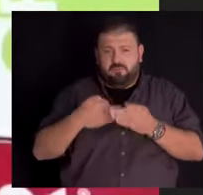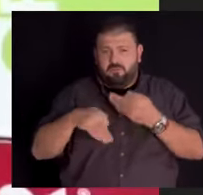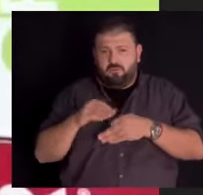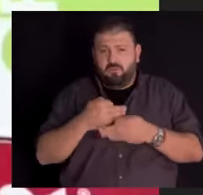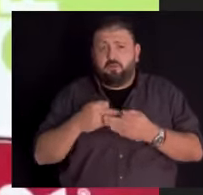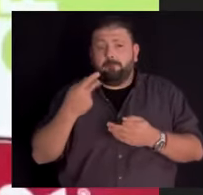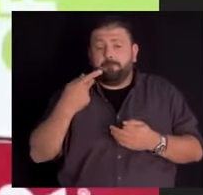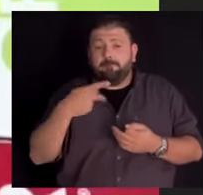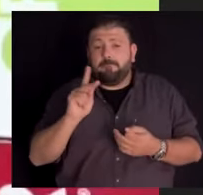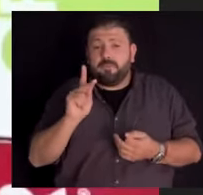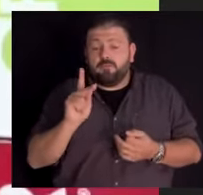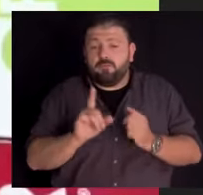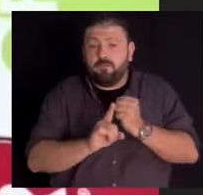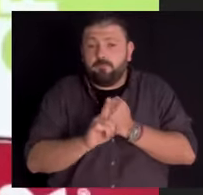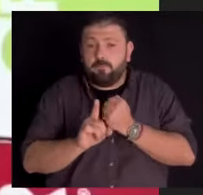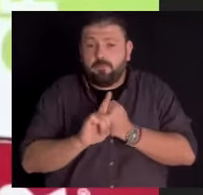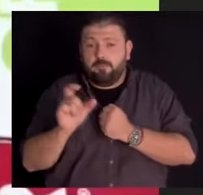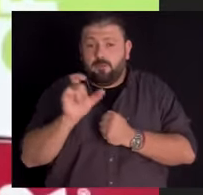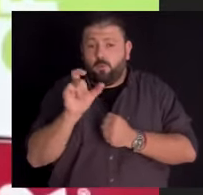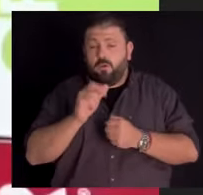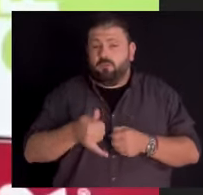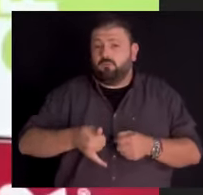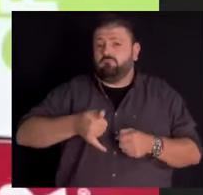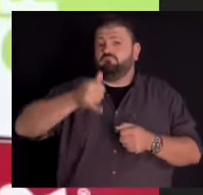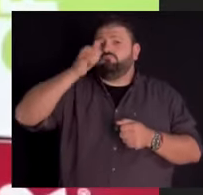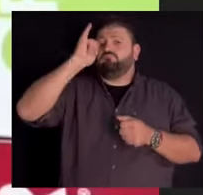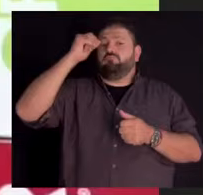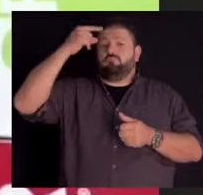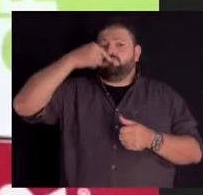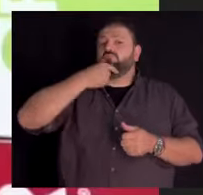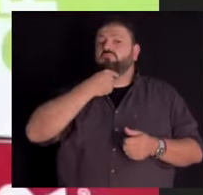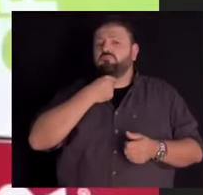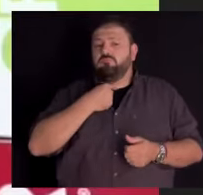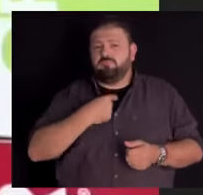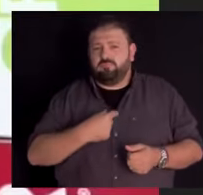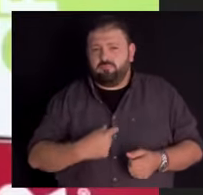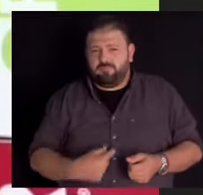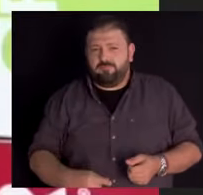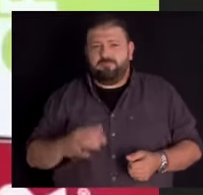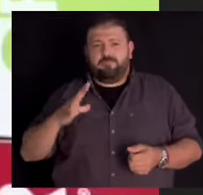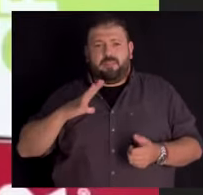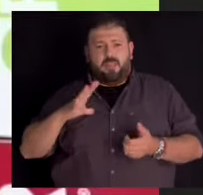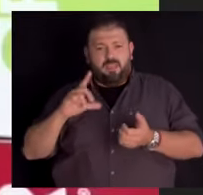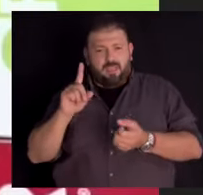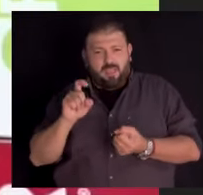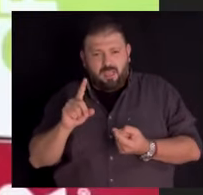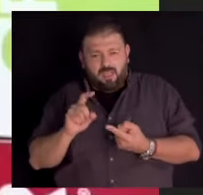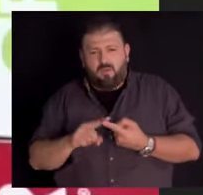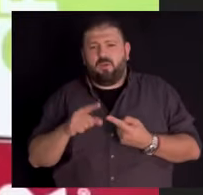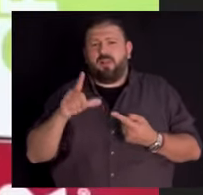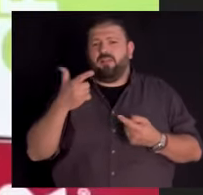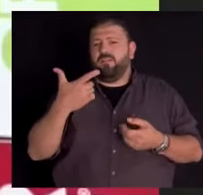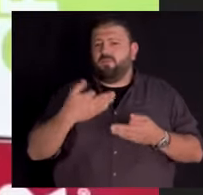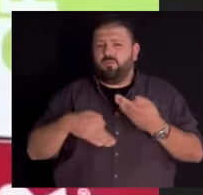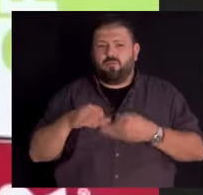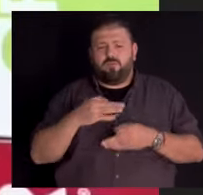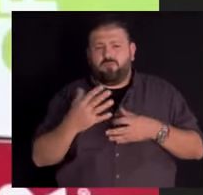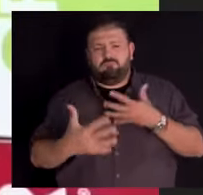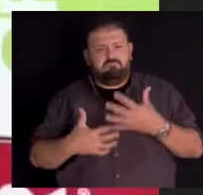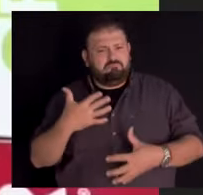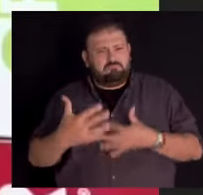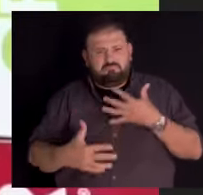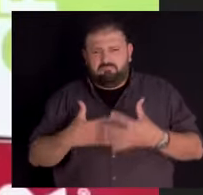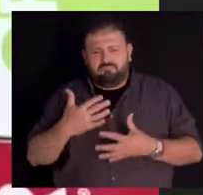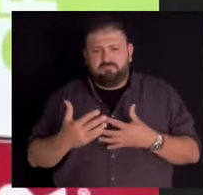Pero el problema es que al entrar al estómago, con el agua, con los líquidos, con los jugos gástricos, se desbarataban